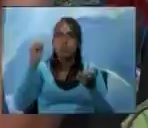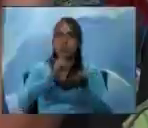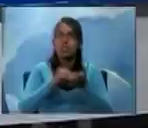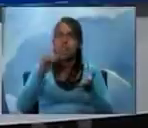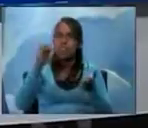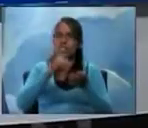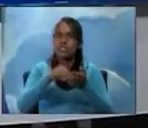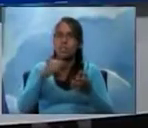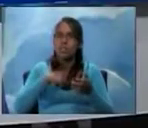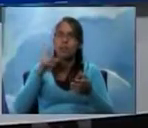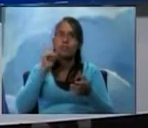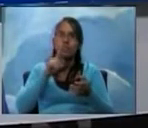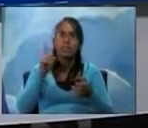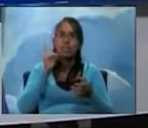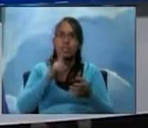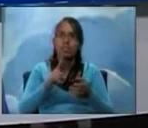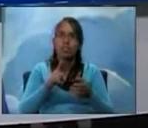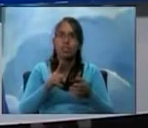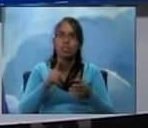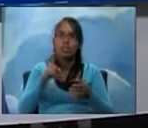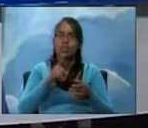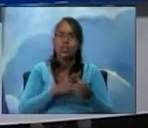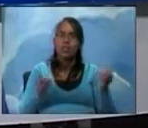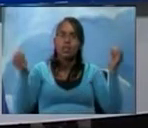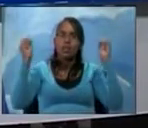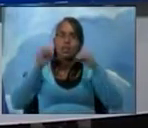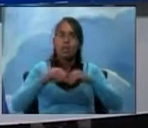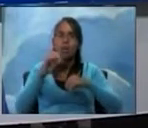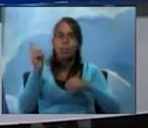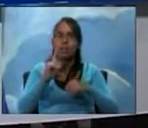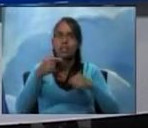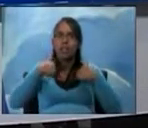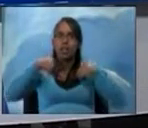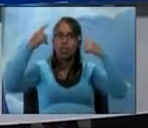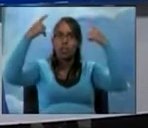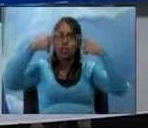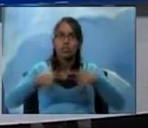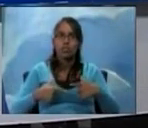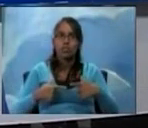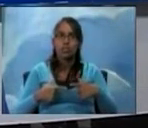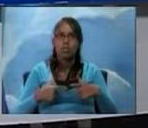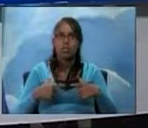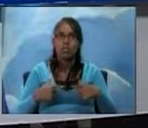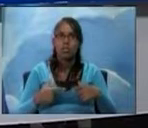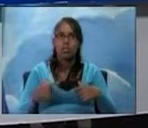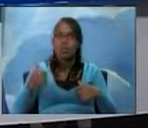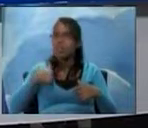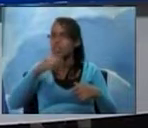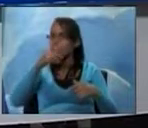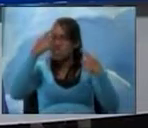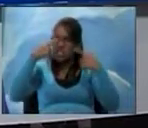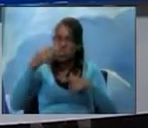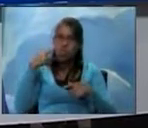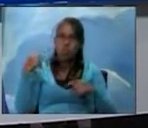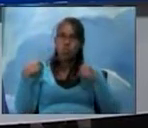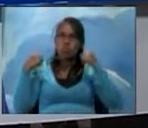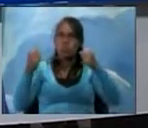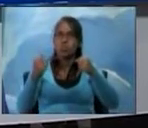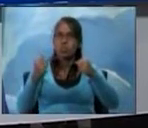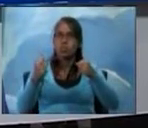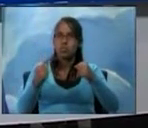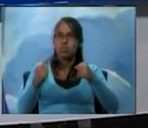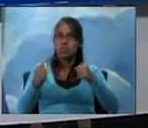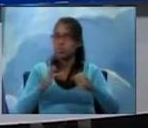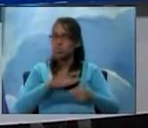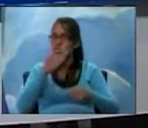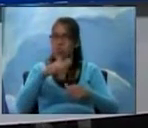mentido. Muchas veces he mentido. He aparentado lo que no soy. He aparentado. He sido orgulloso. He sido orgulloso.